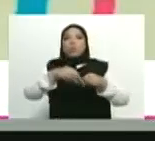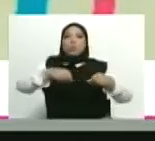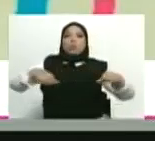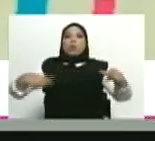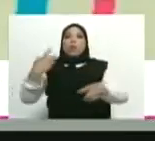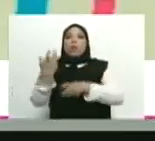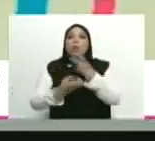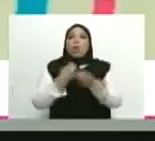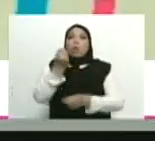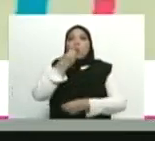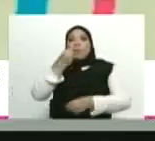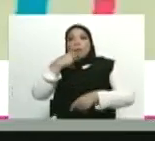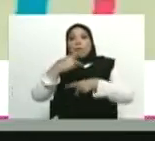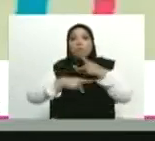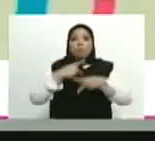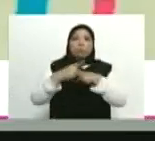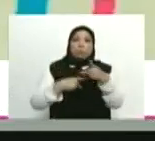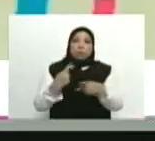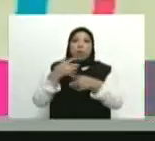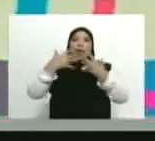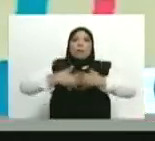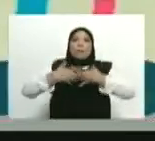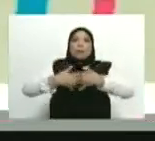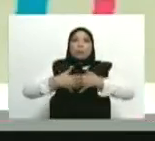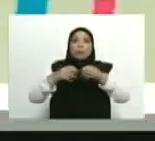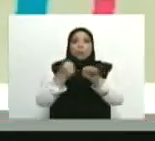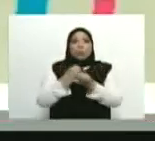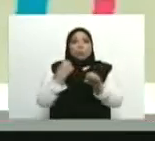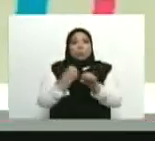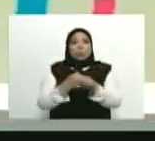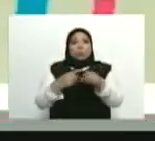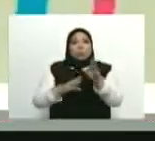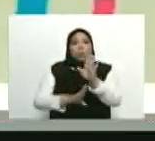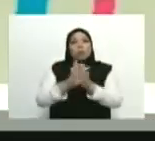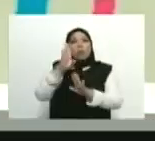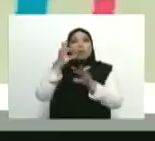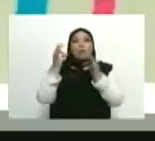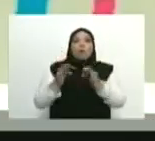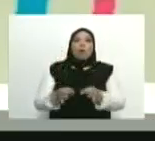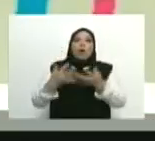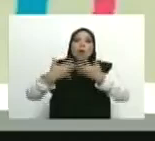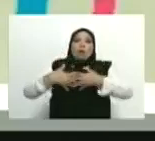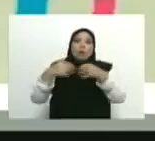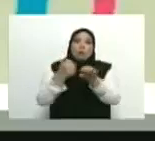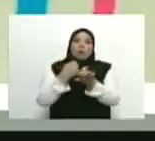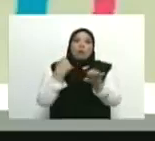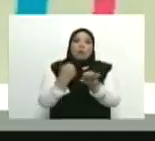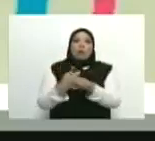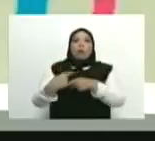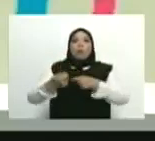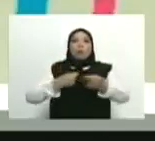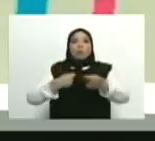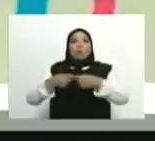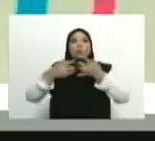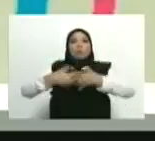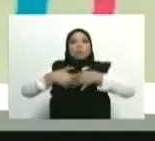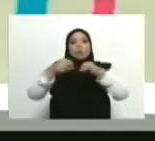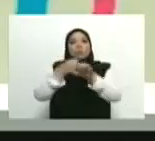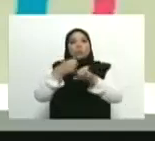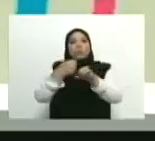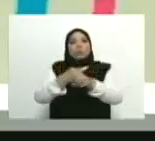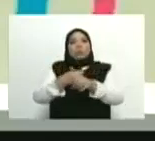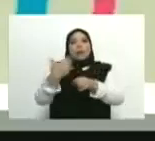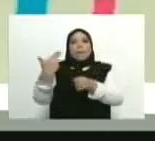de alimentos, el motor de la industria, el crecimiento y recuperación real de la industria, el motor del petróleo, el motor